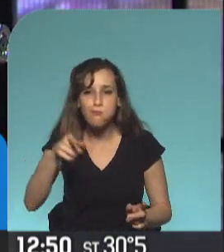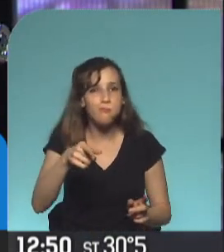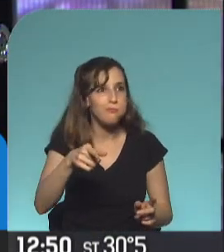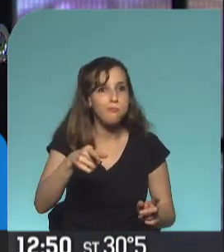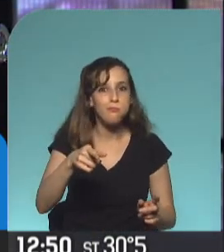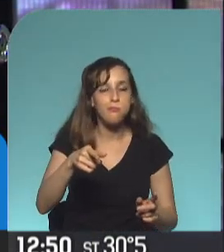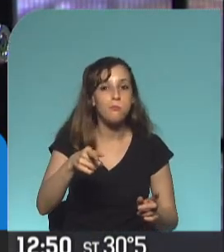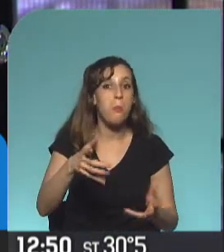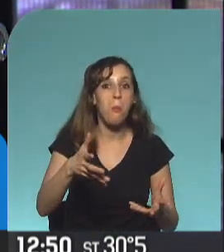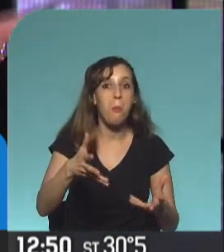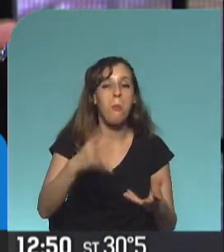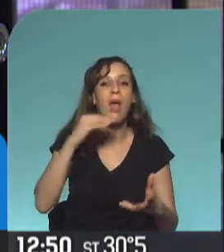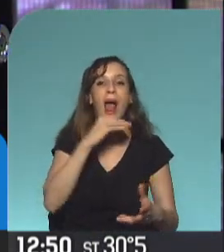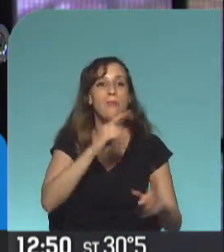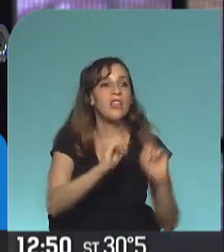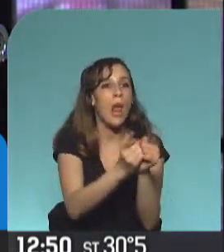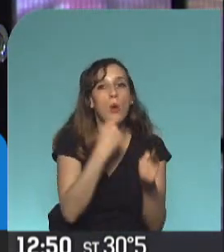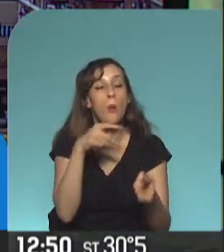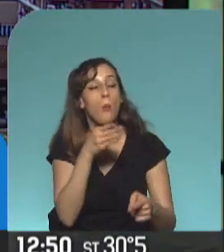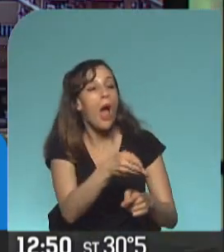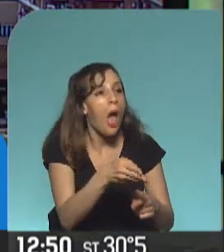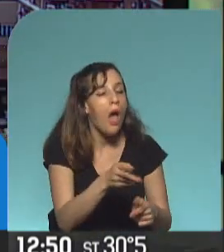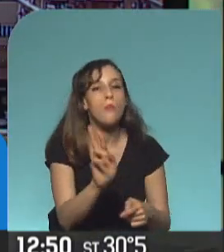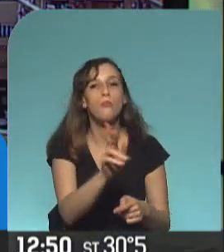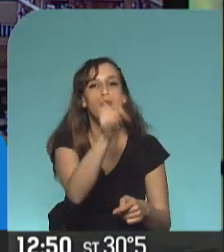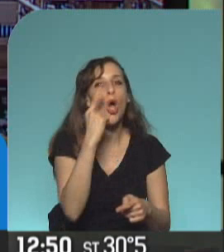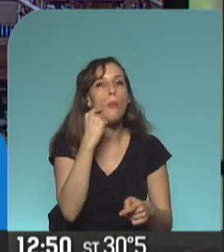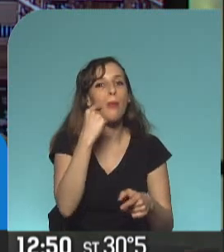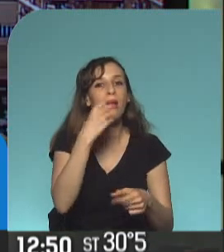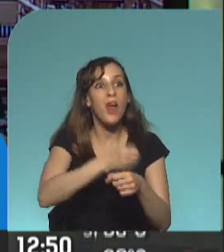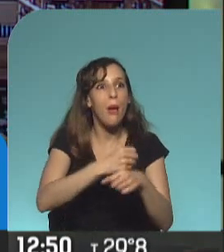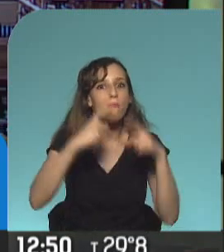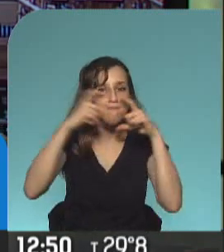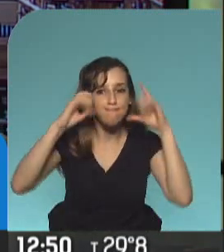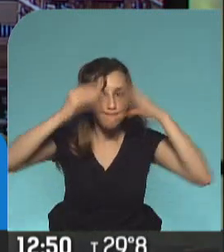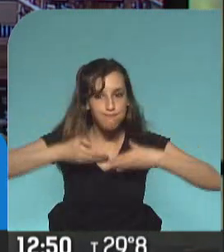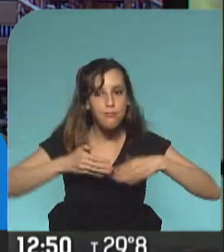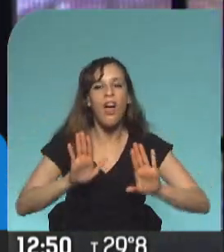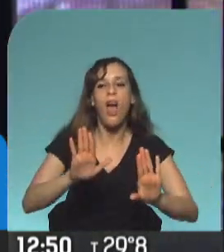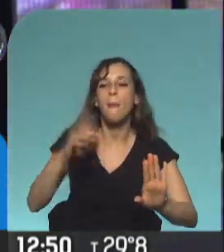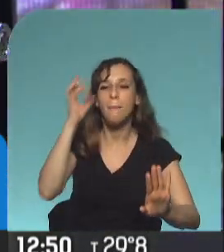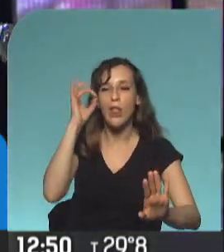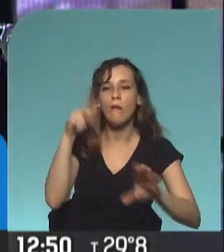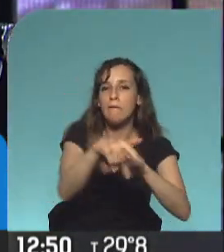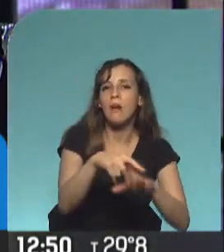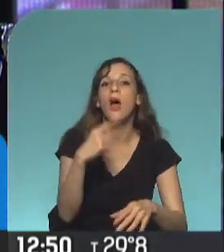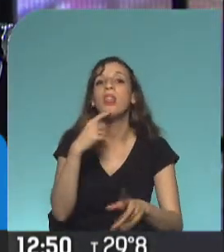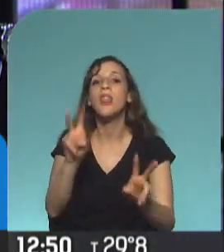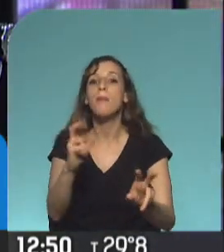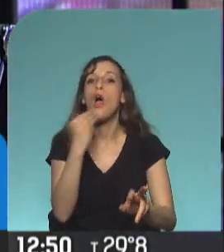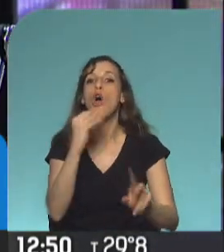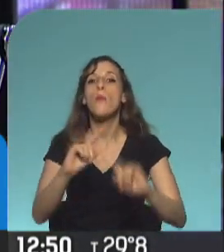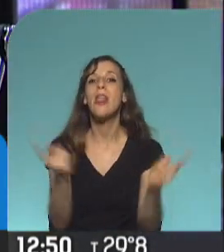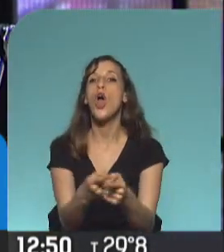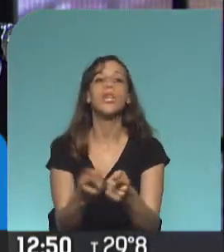hogares, no nos juntamos muchas personas. Un segundo, le pido disculpas a la producción, un segundo, ¿y los comedores? No,